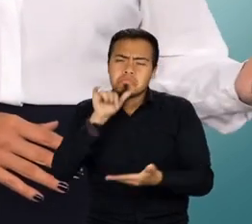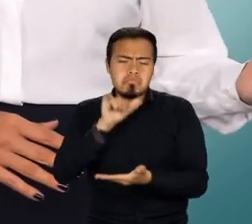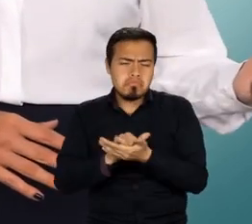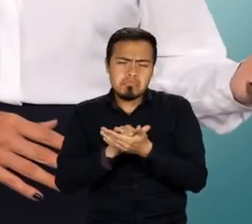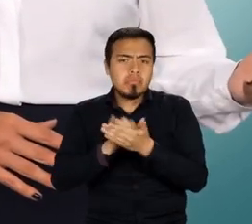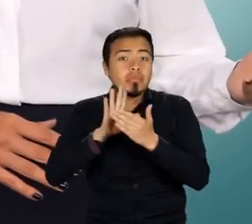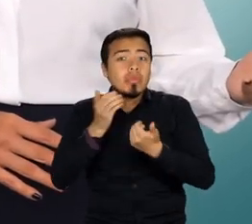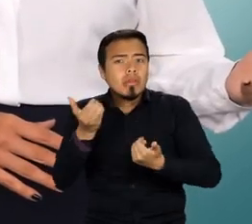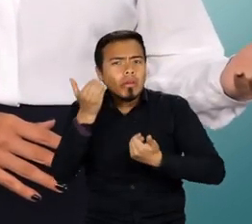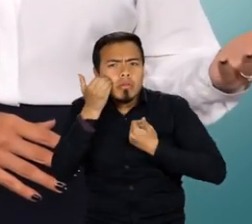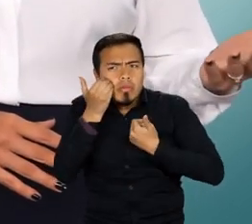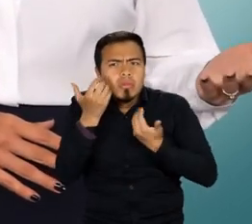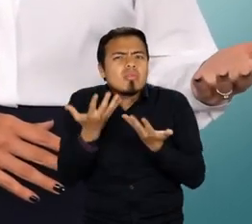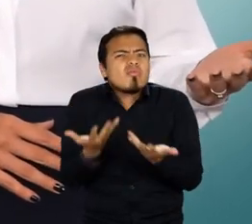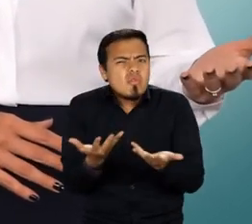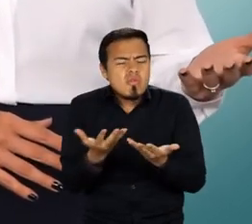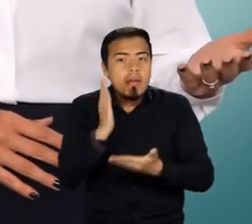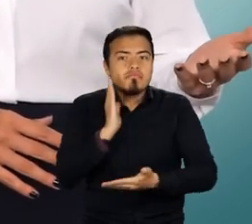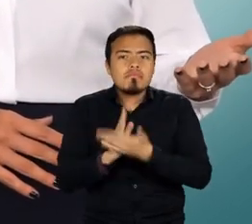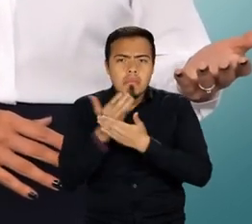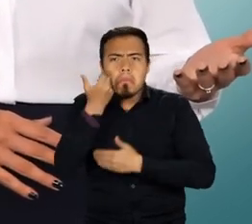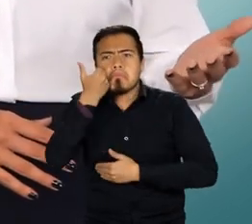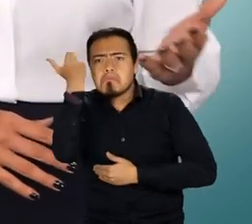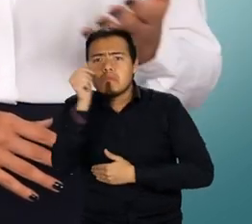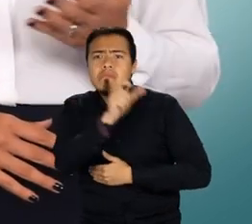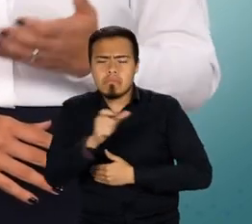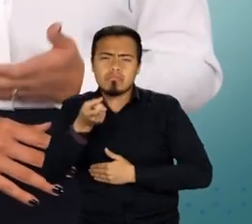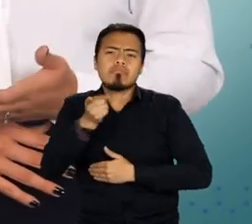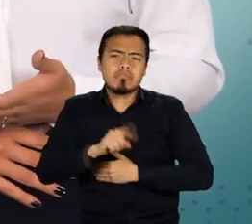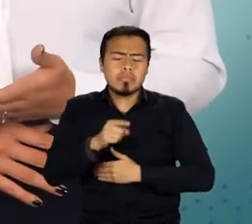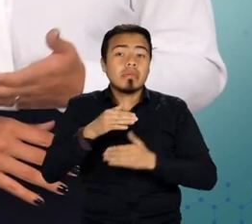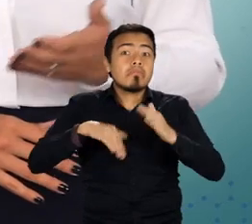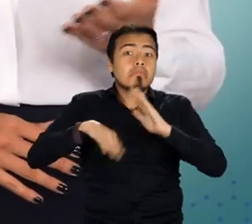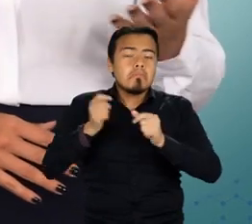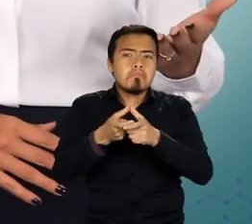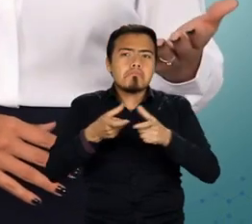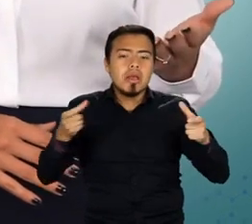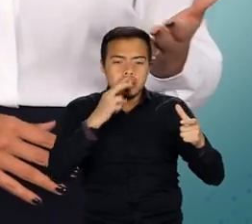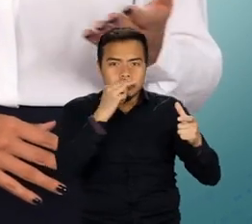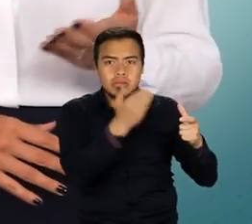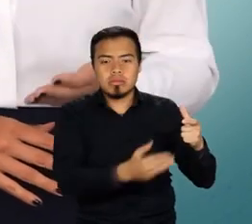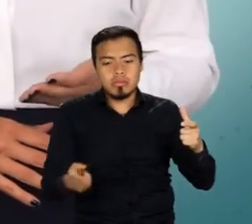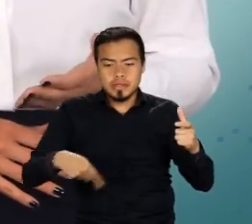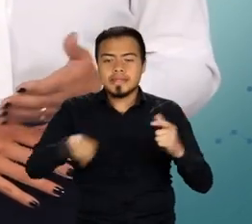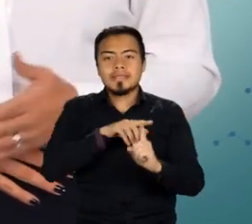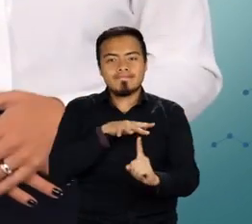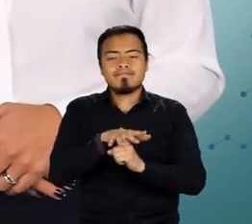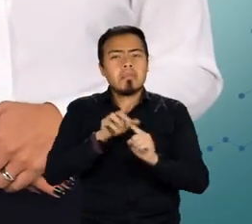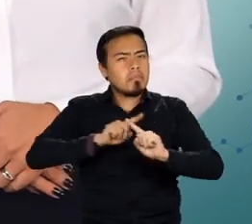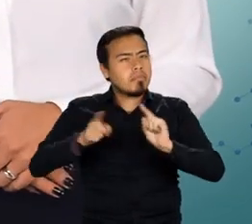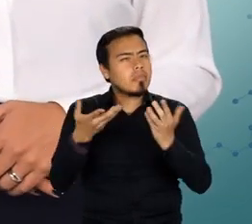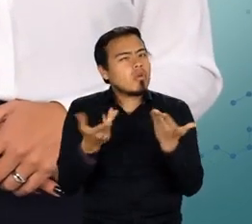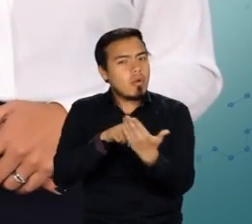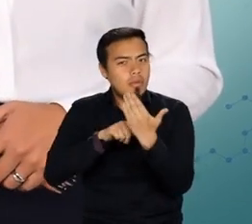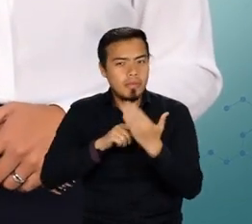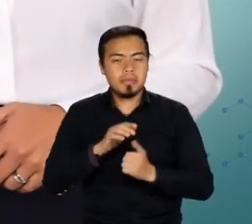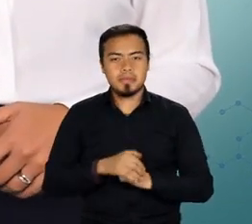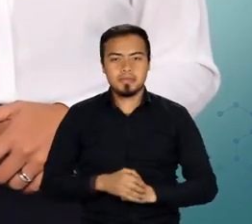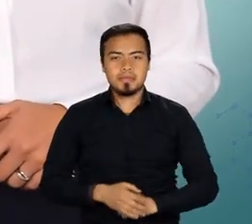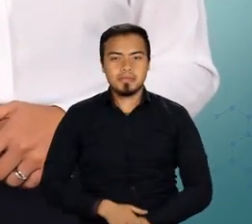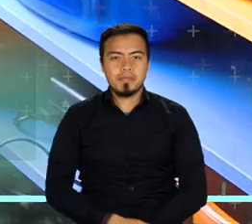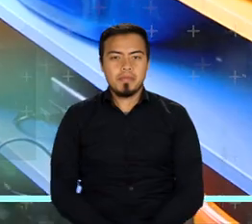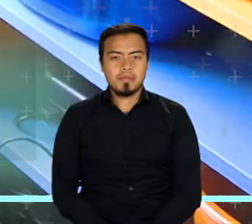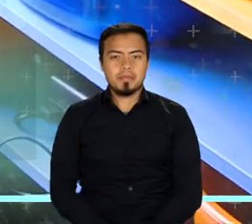misma enfermedad que se puede presentar en edad adulta, en los niños afecta y se trata de manera distinta.